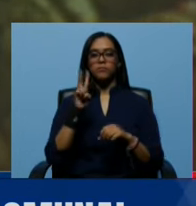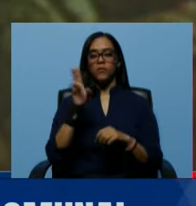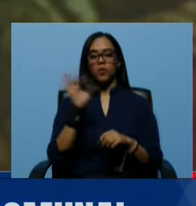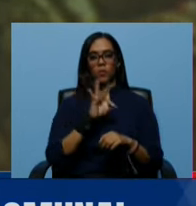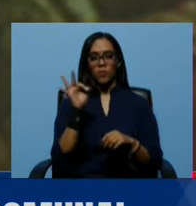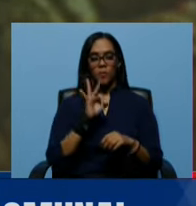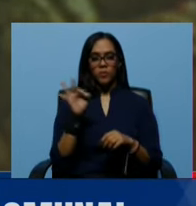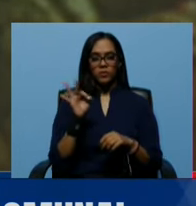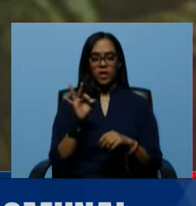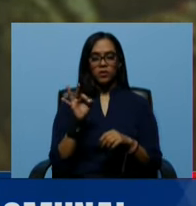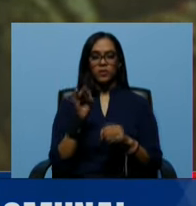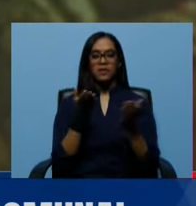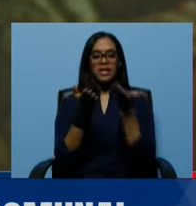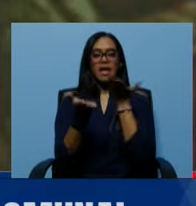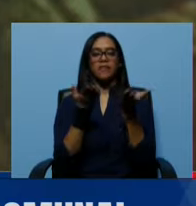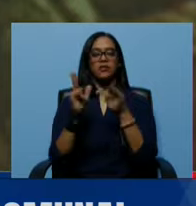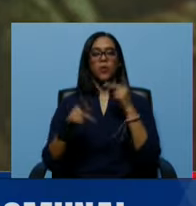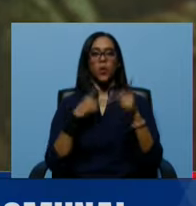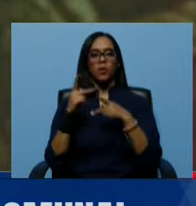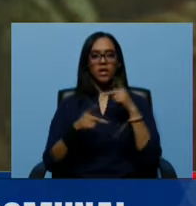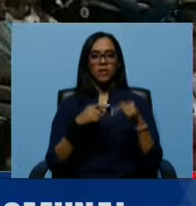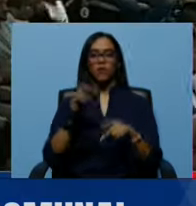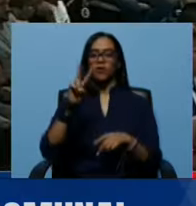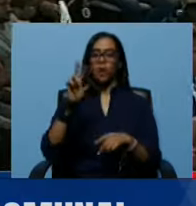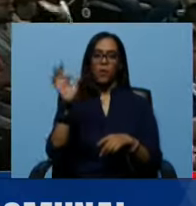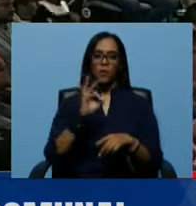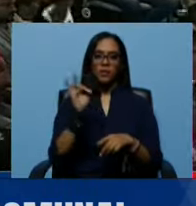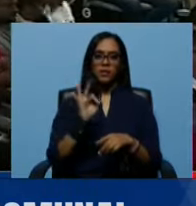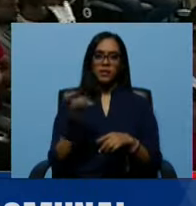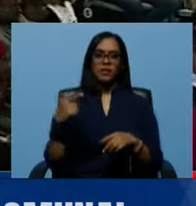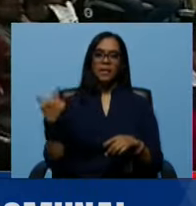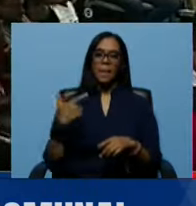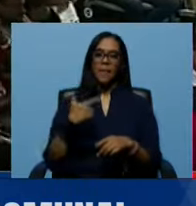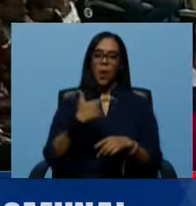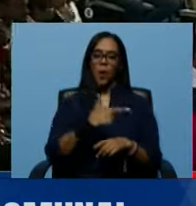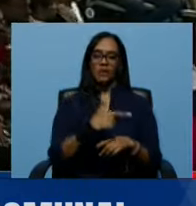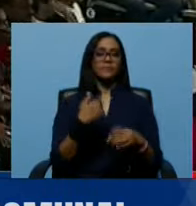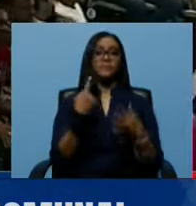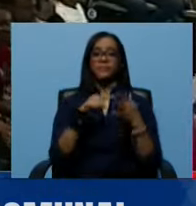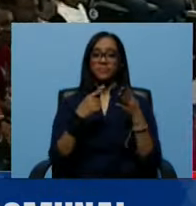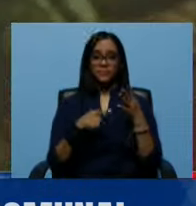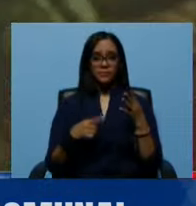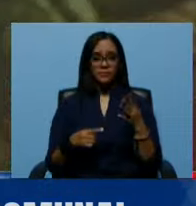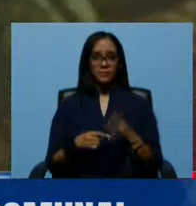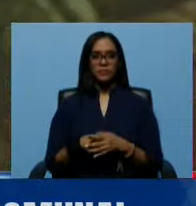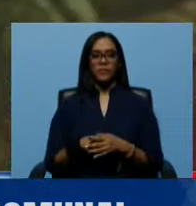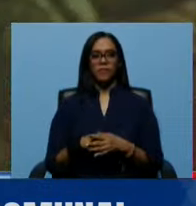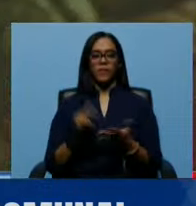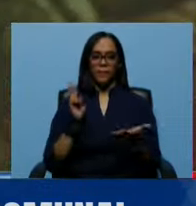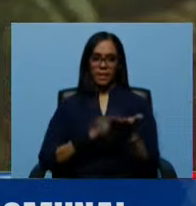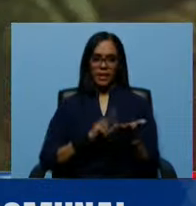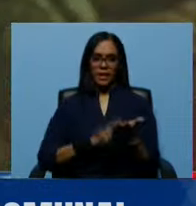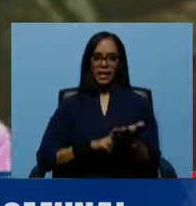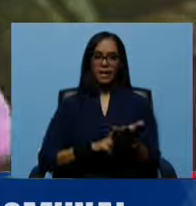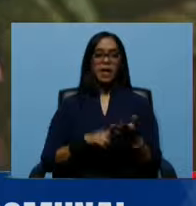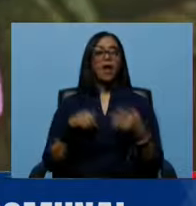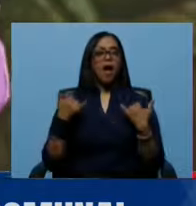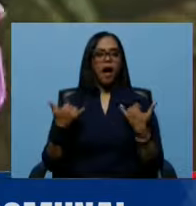2% servicios productivos, 2% transporte público, etcétera, ¿verdad?